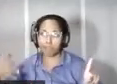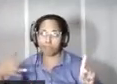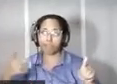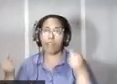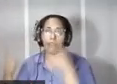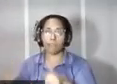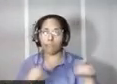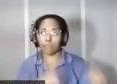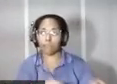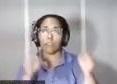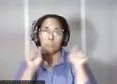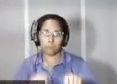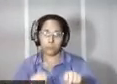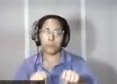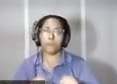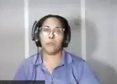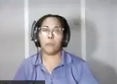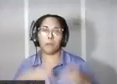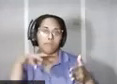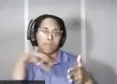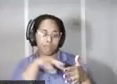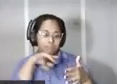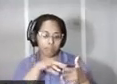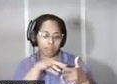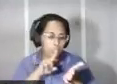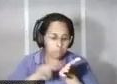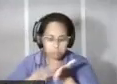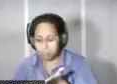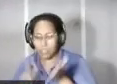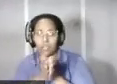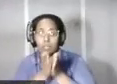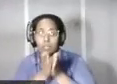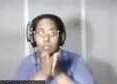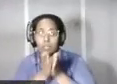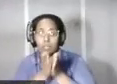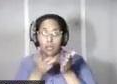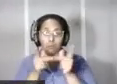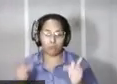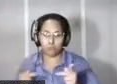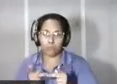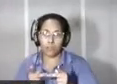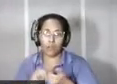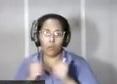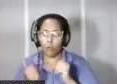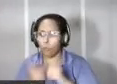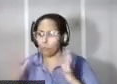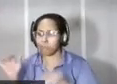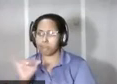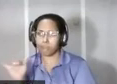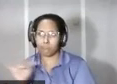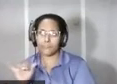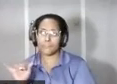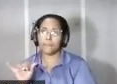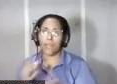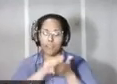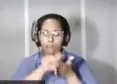posibilidades de estudio, tanto en los libros locales como en los libros